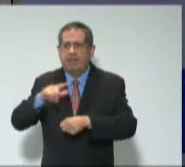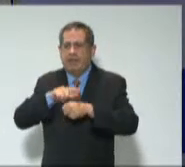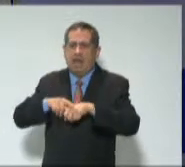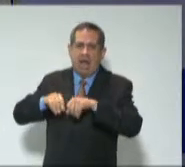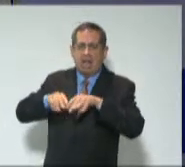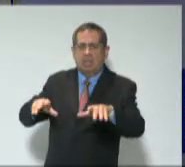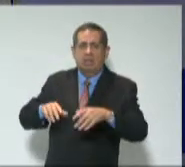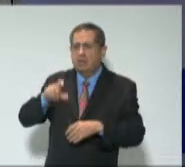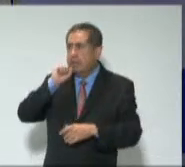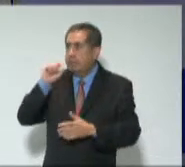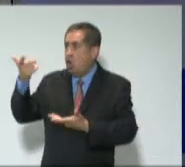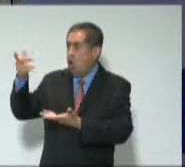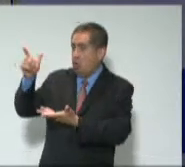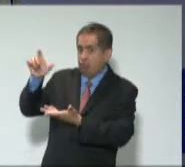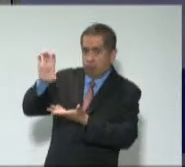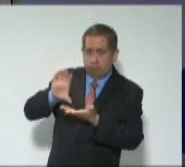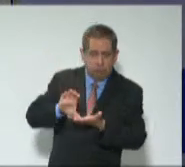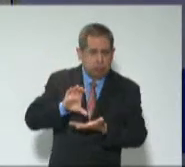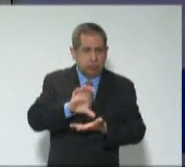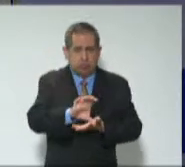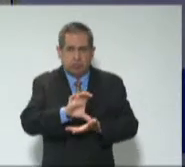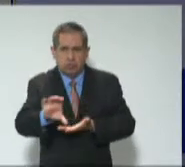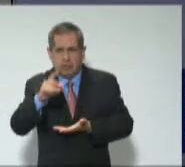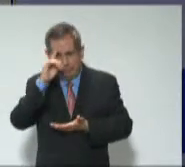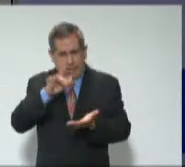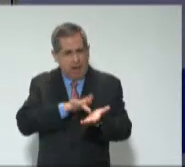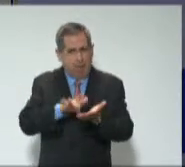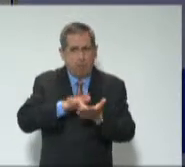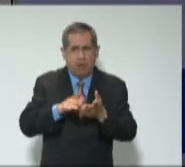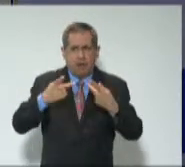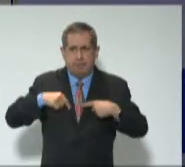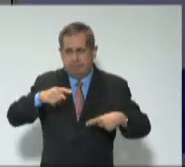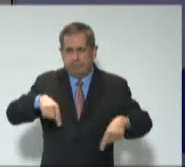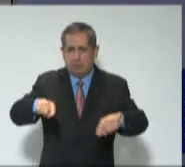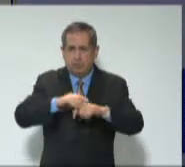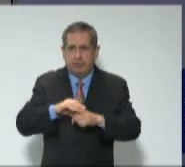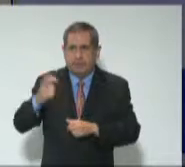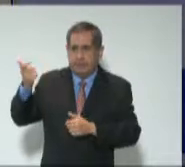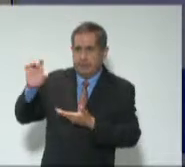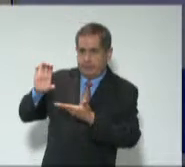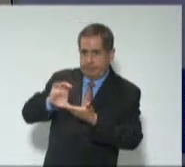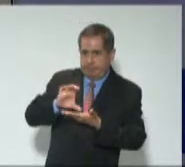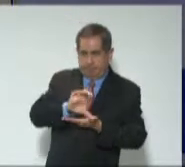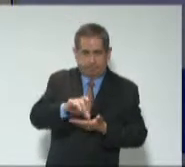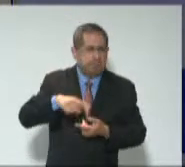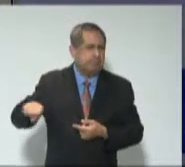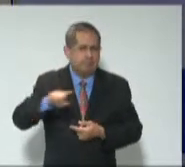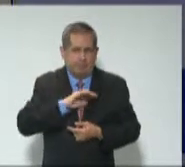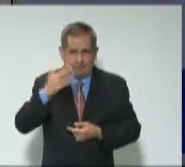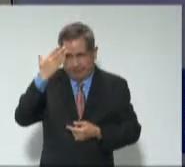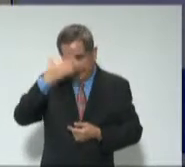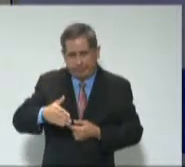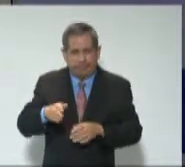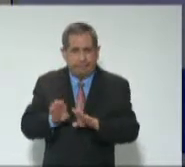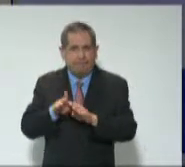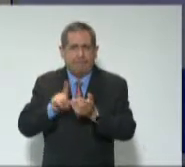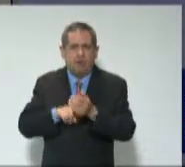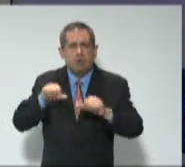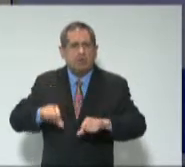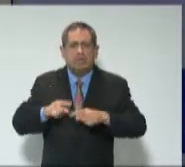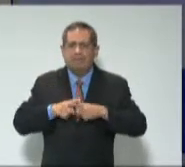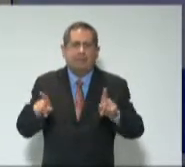entrega de recursos Para apoyar a la población esta entrega de recursos como todos ustedes saben hoy es